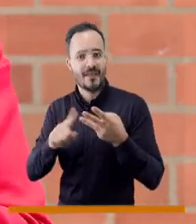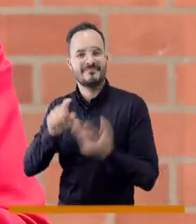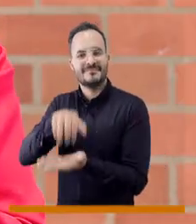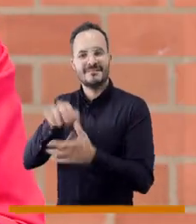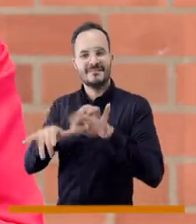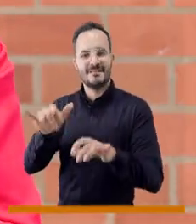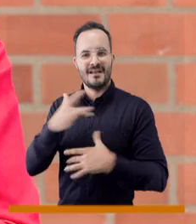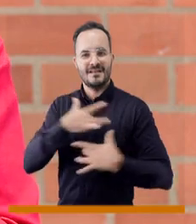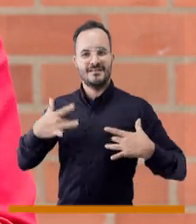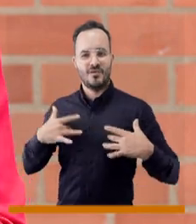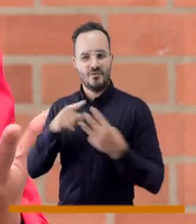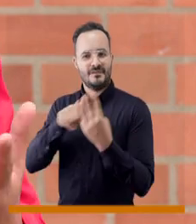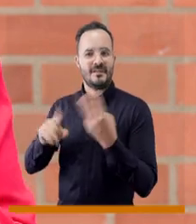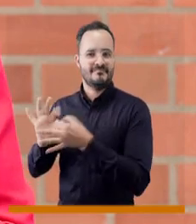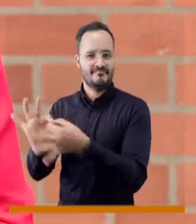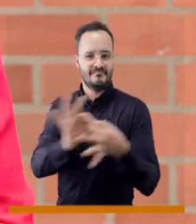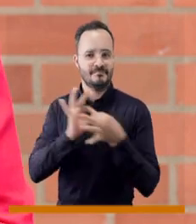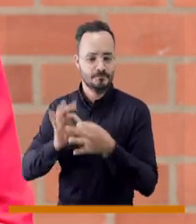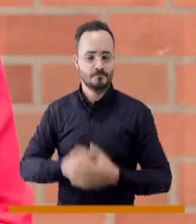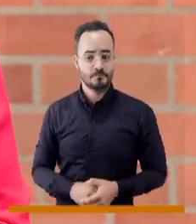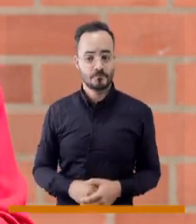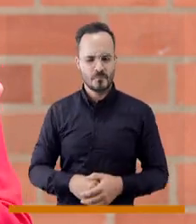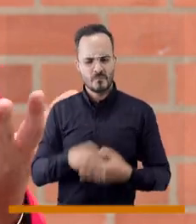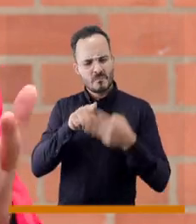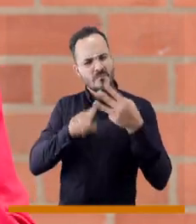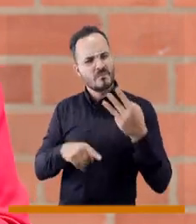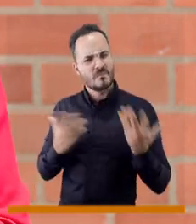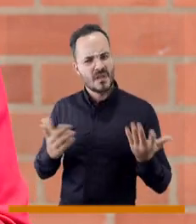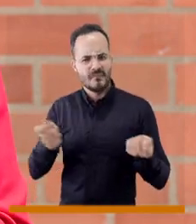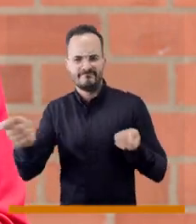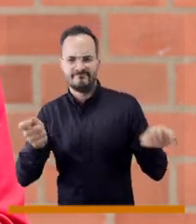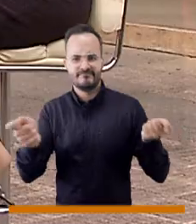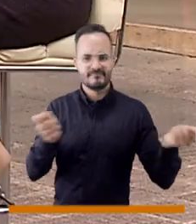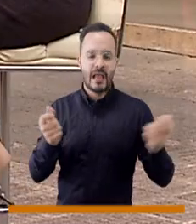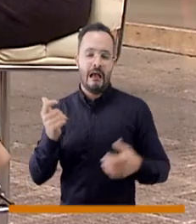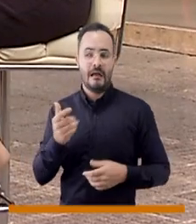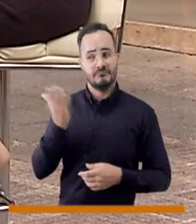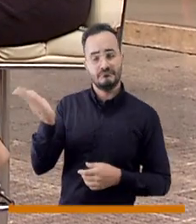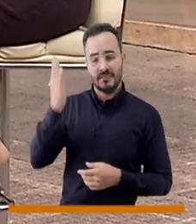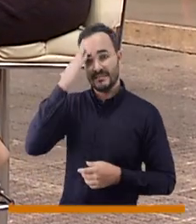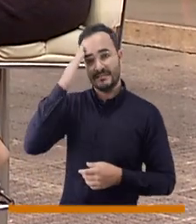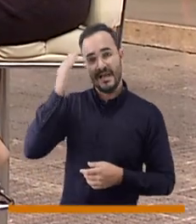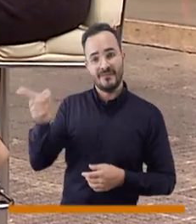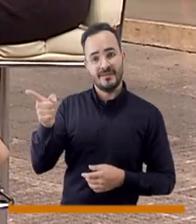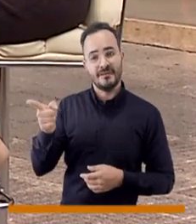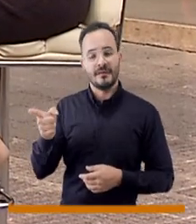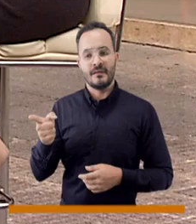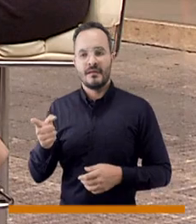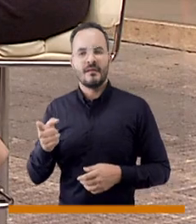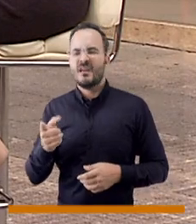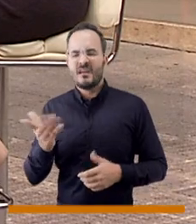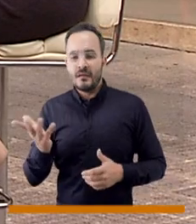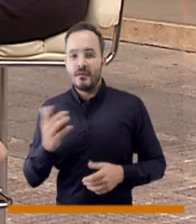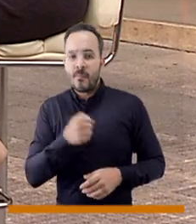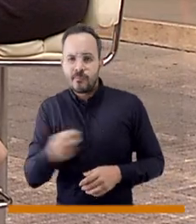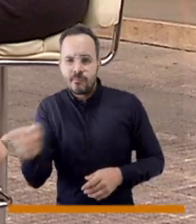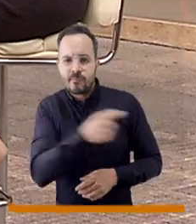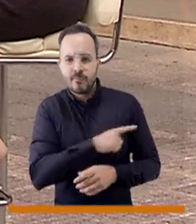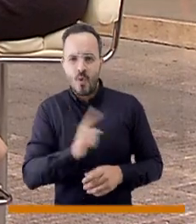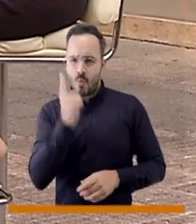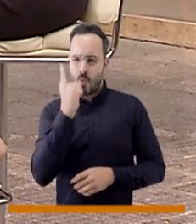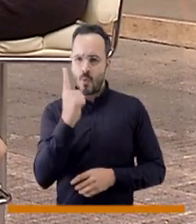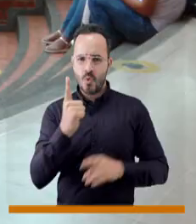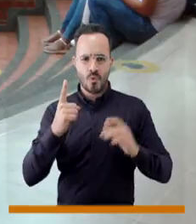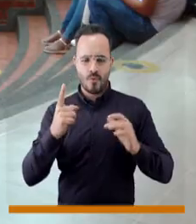la Secretaría de Salud. Esto quiere decir, y Magda lo sabe, que no hay un censo o un sistema